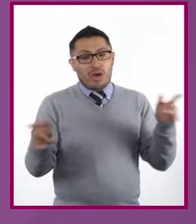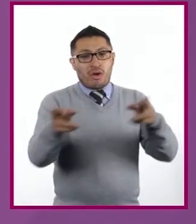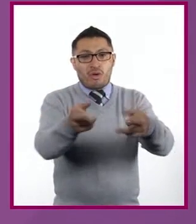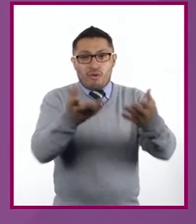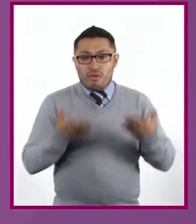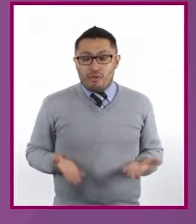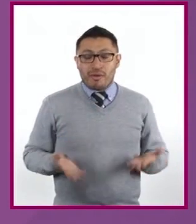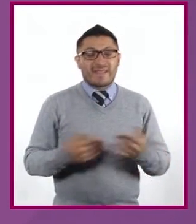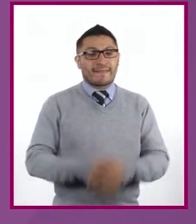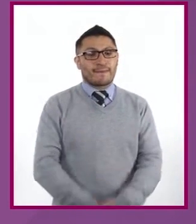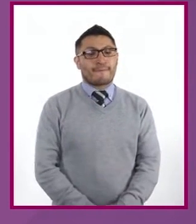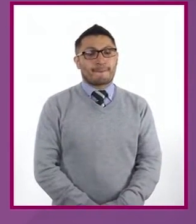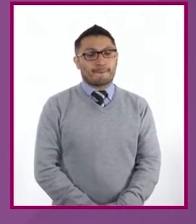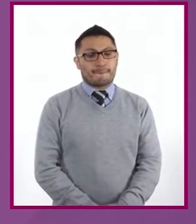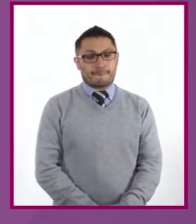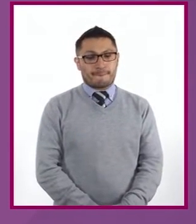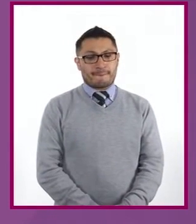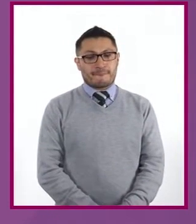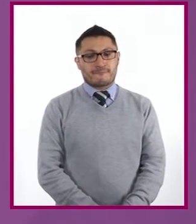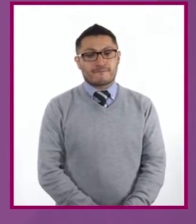abiertas.